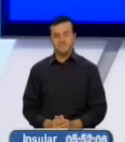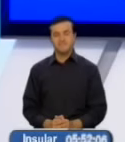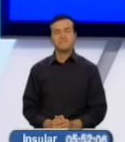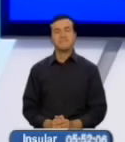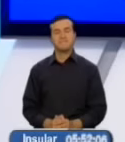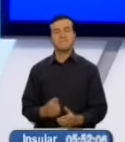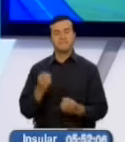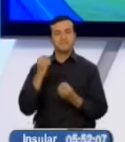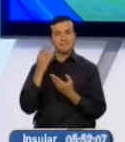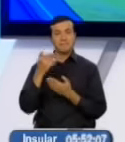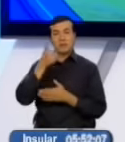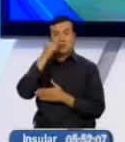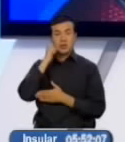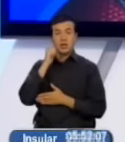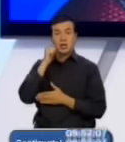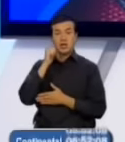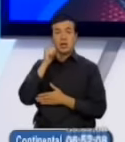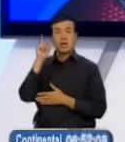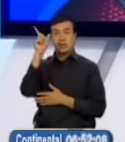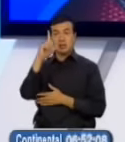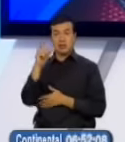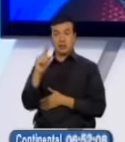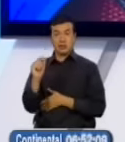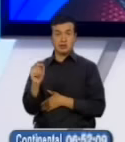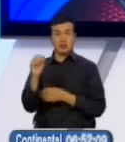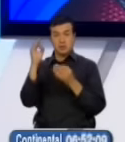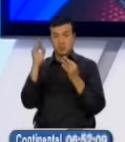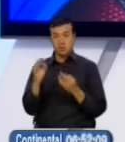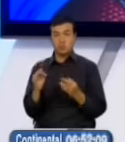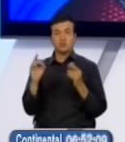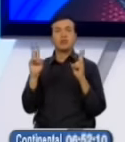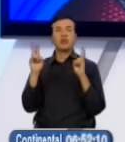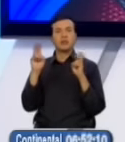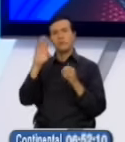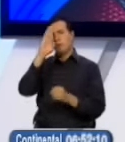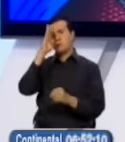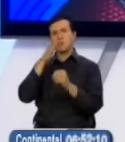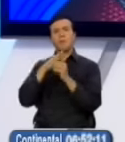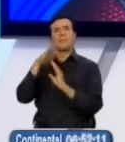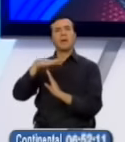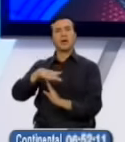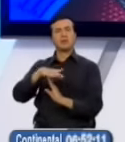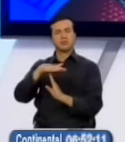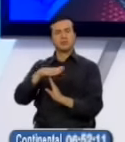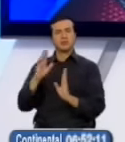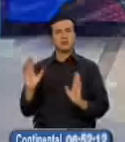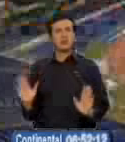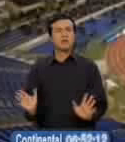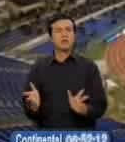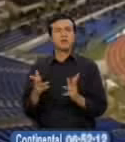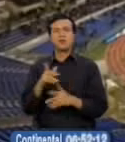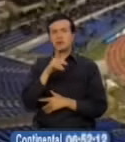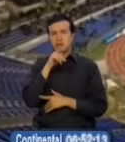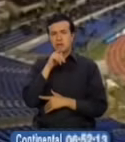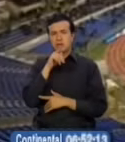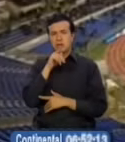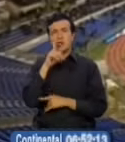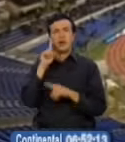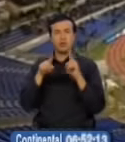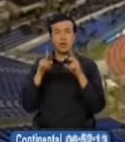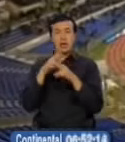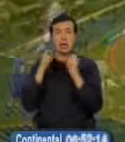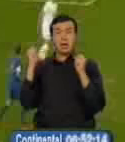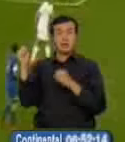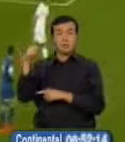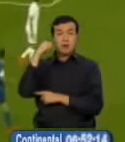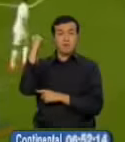Revisamos otros temas. Ayer en Roma se cumplió el partido denominado Partido por la Paz, promovido por varias exfiguras del